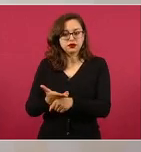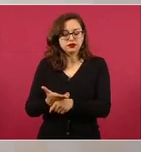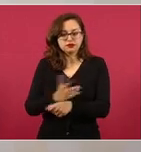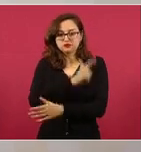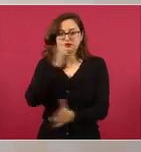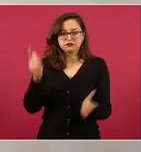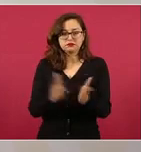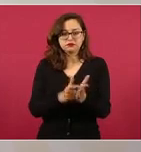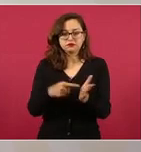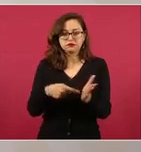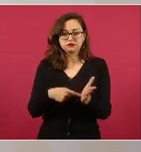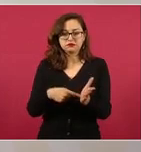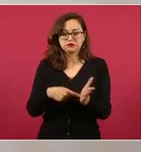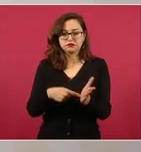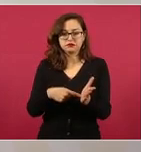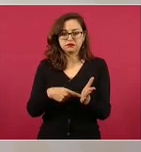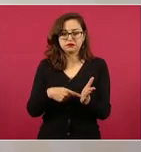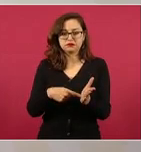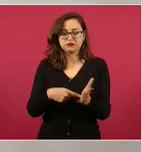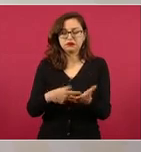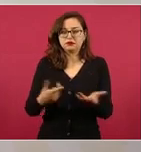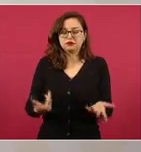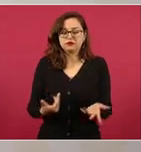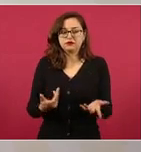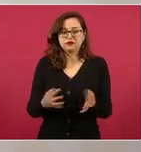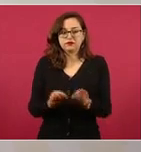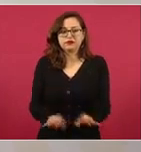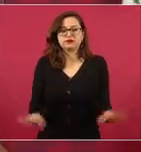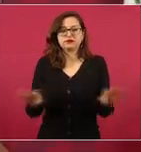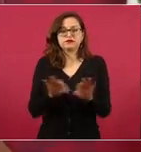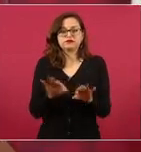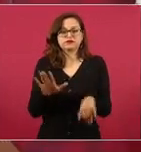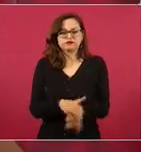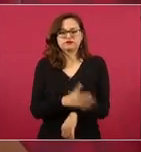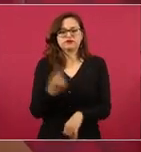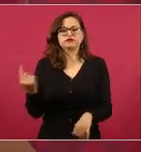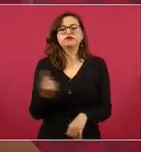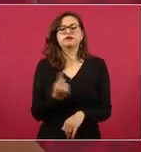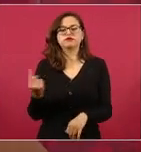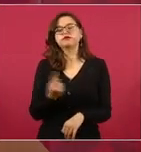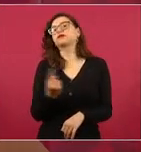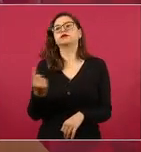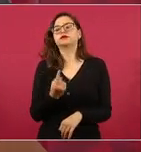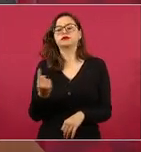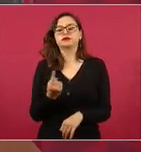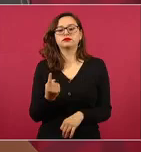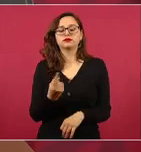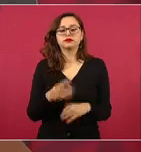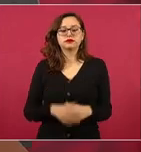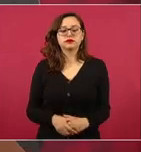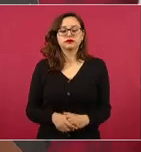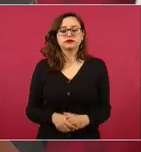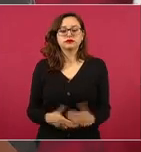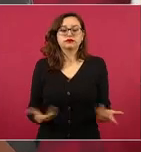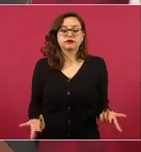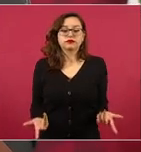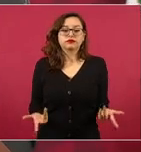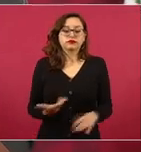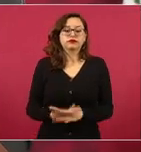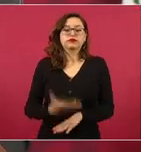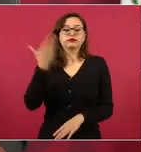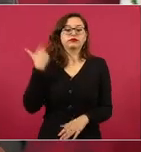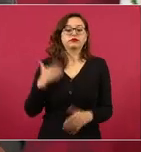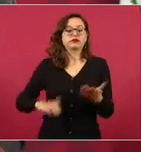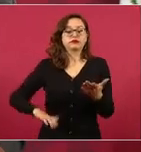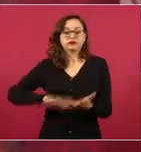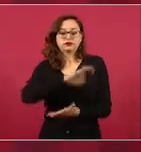¿Y por qué es importante la operación? Porque se trata de estos contratos que hicieron, que entregaron,